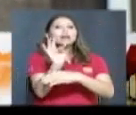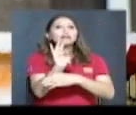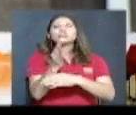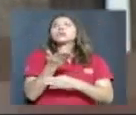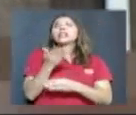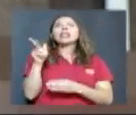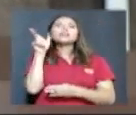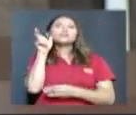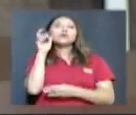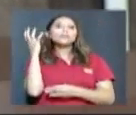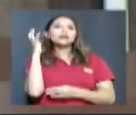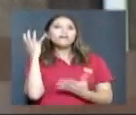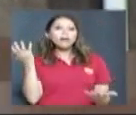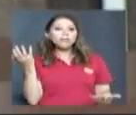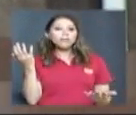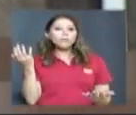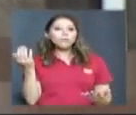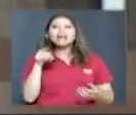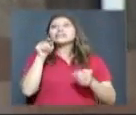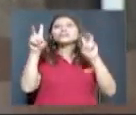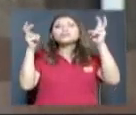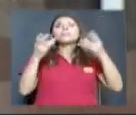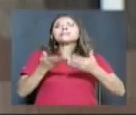A mí me parece que